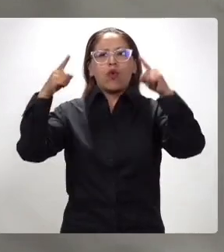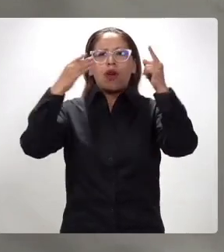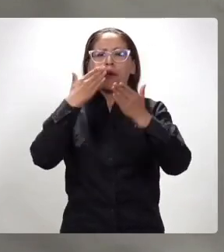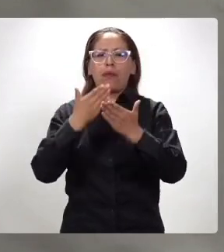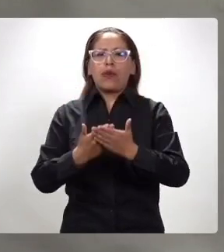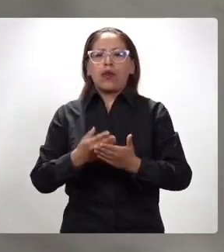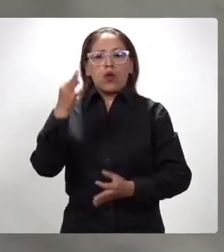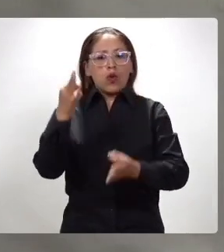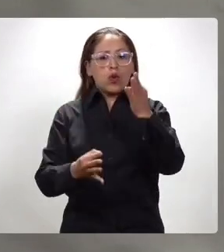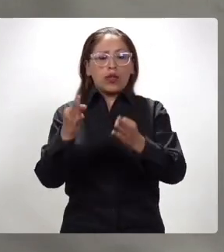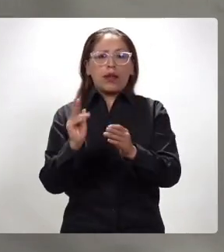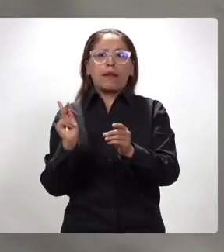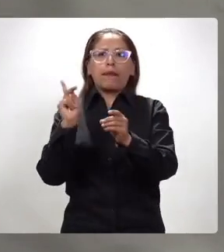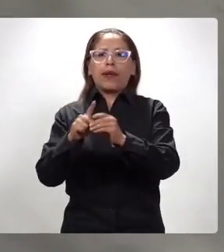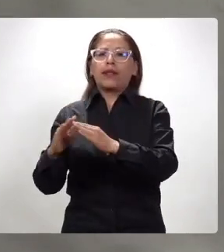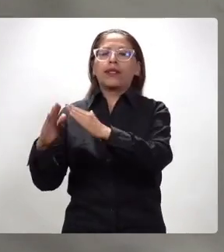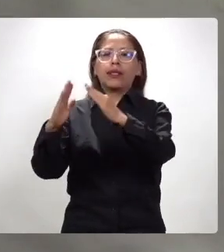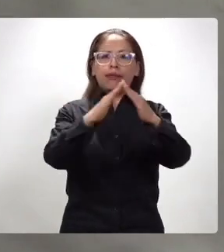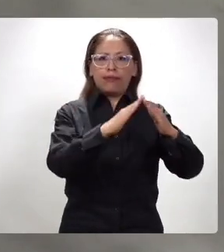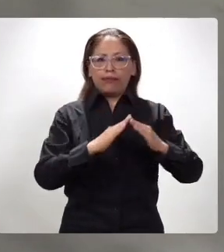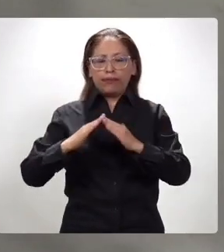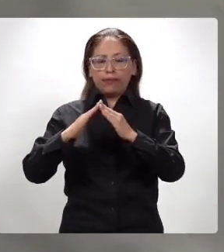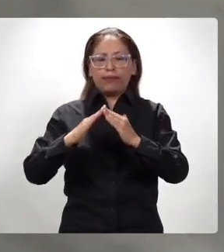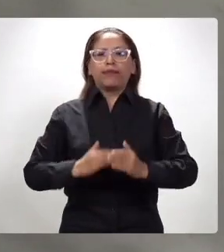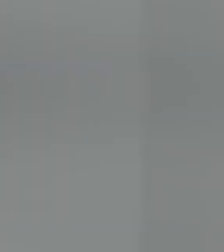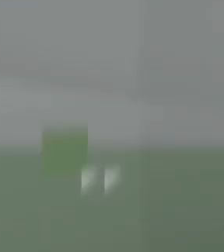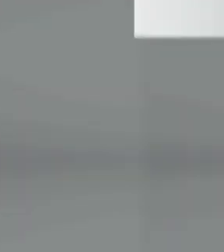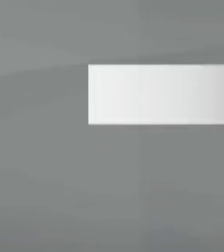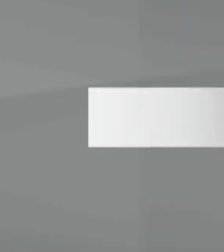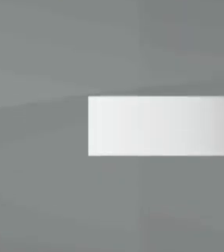una justicia ambiental con participación ciudadana.